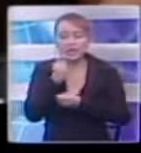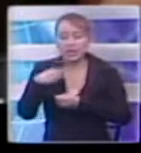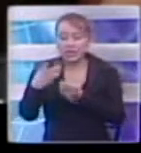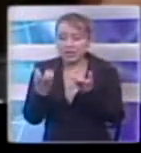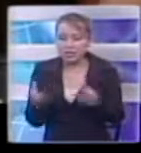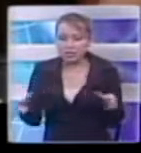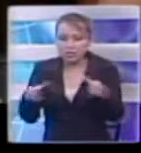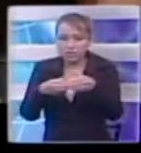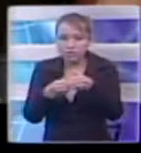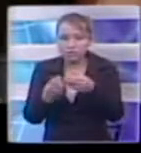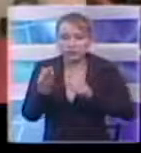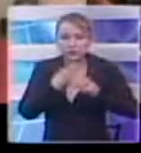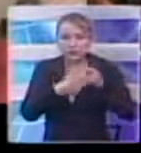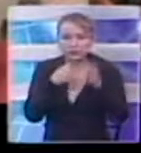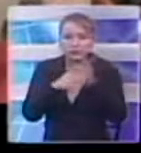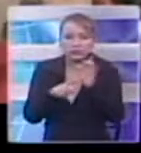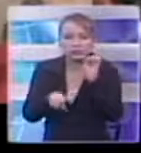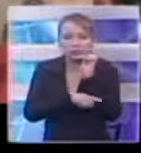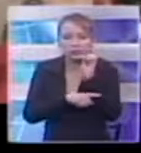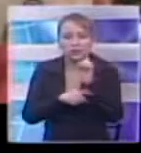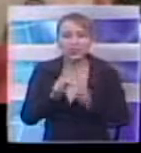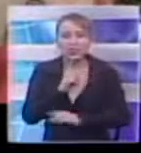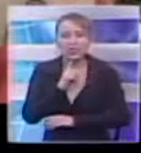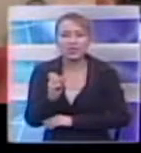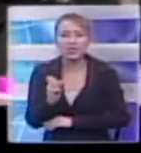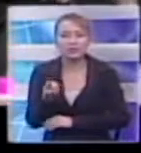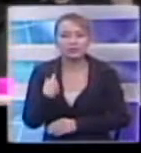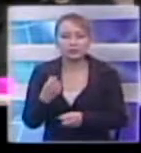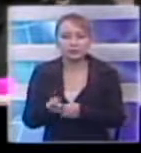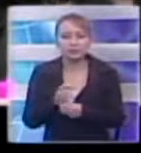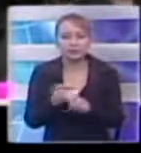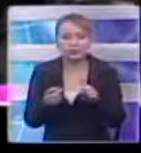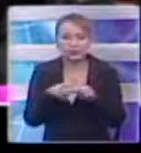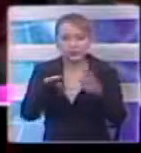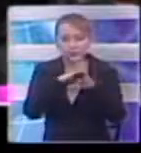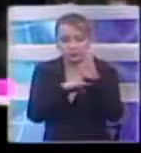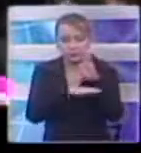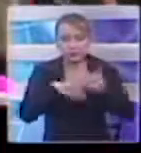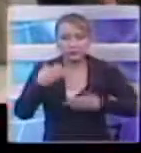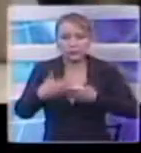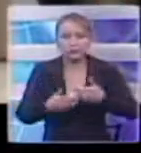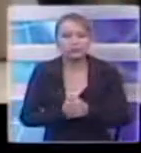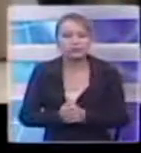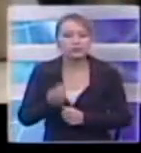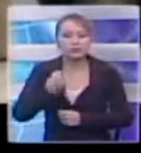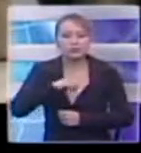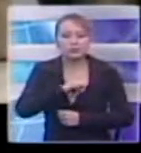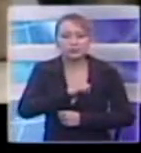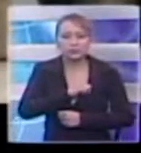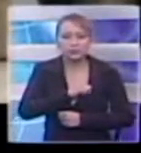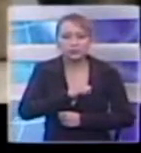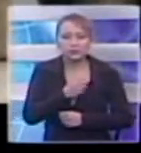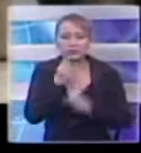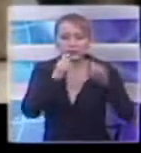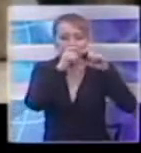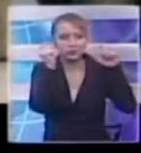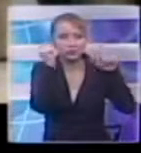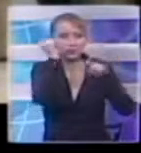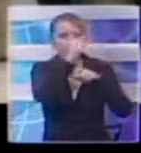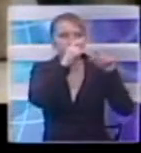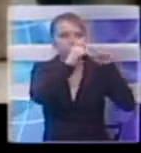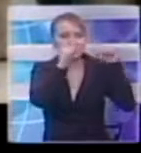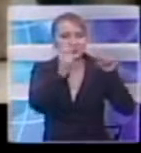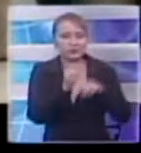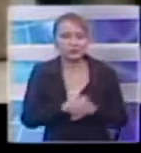las grandes cadenas comerciales como Almacenes Tía, deben realizar el siguiente proceso. Nosotros tenemos una pestañita